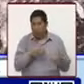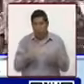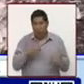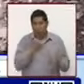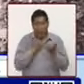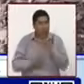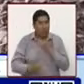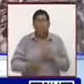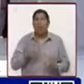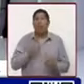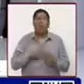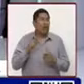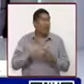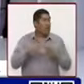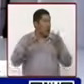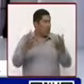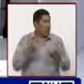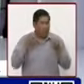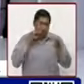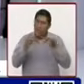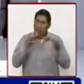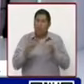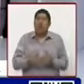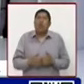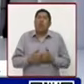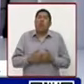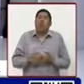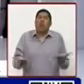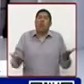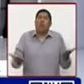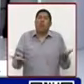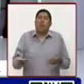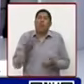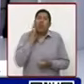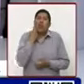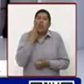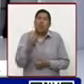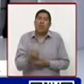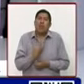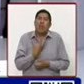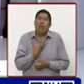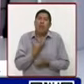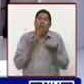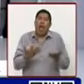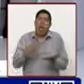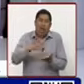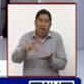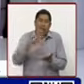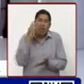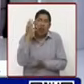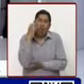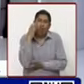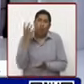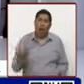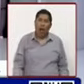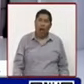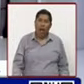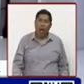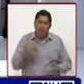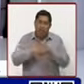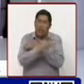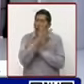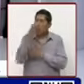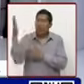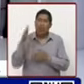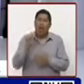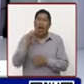asentándose ilegalmente. Entonces, quiero que me explique cómo es que nos llegamos a enterar de que ahora hay plantaciones de coca en reservas tan importantes como